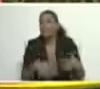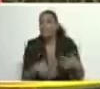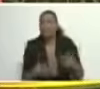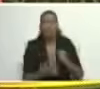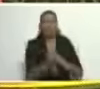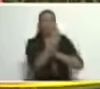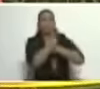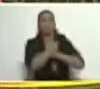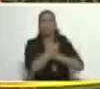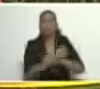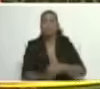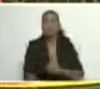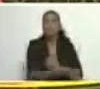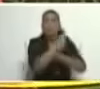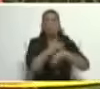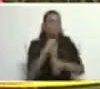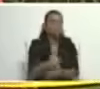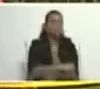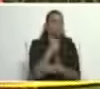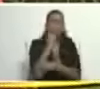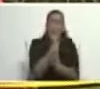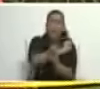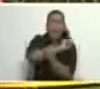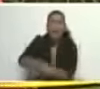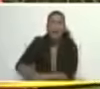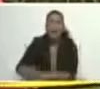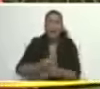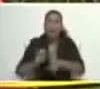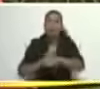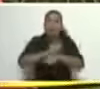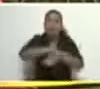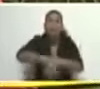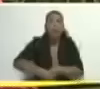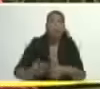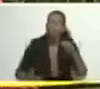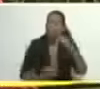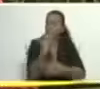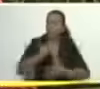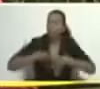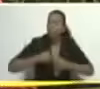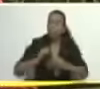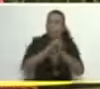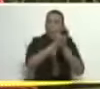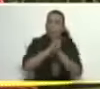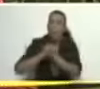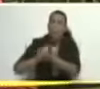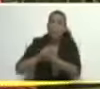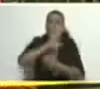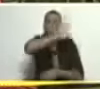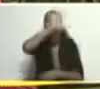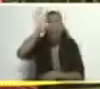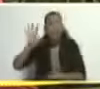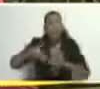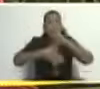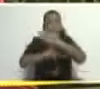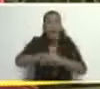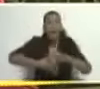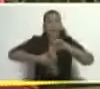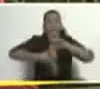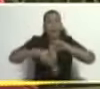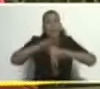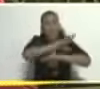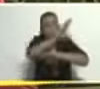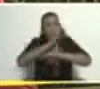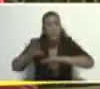van a derrotarnos, no van a derrotar nuestra solidaridad ni nuestra soberanía como naciones. De